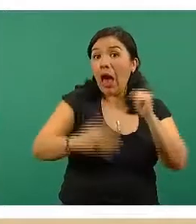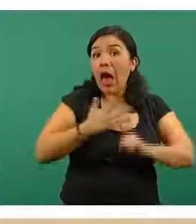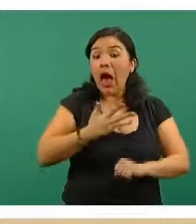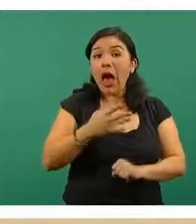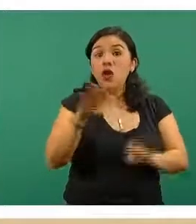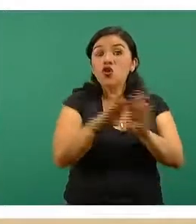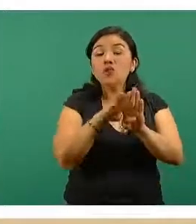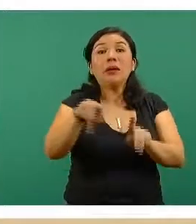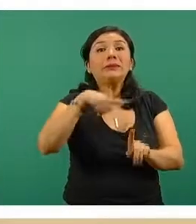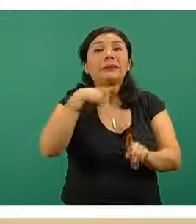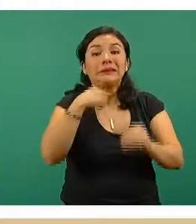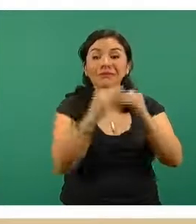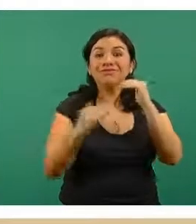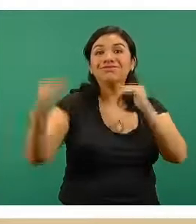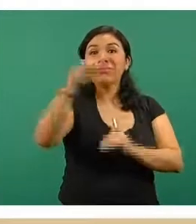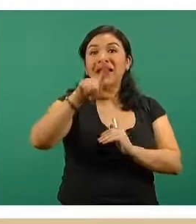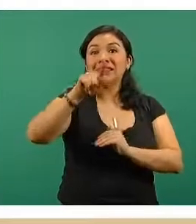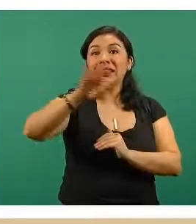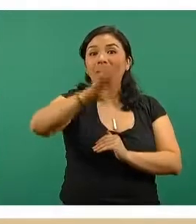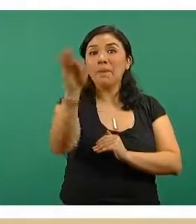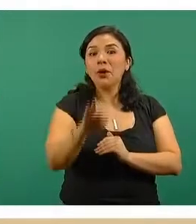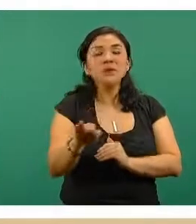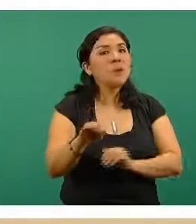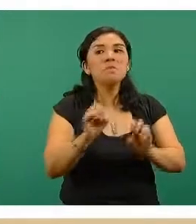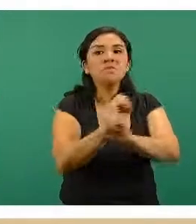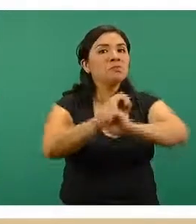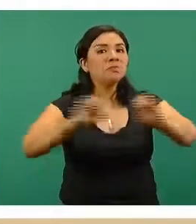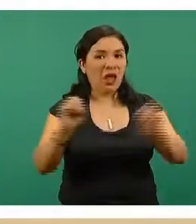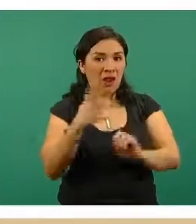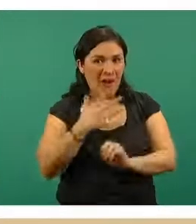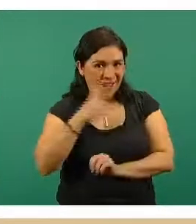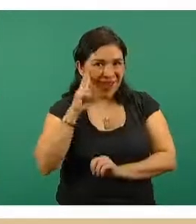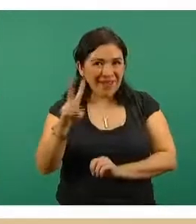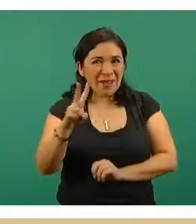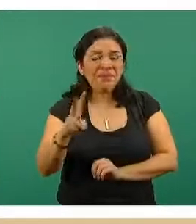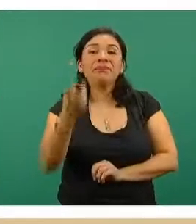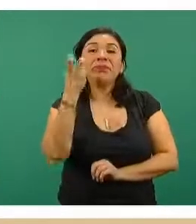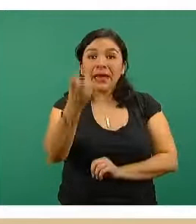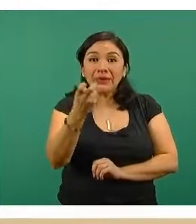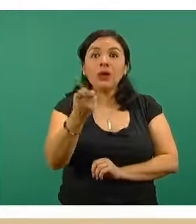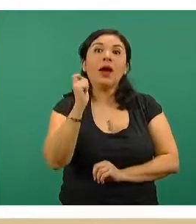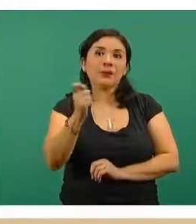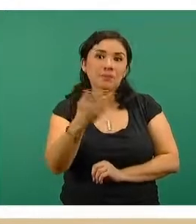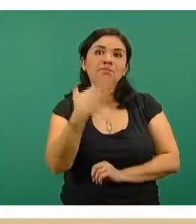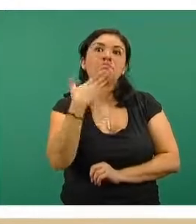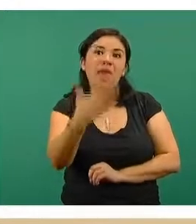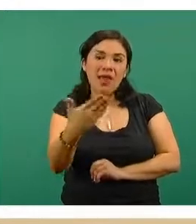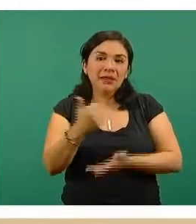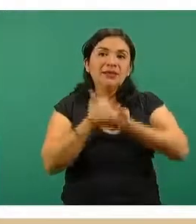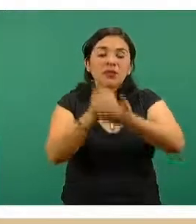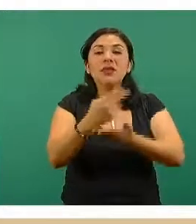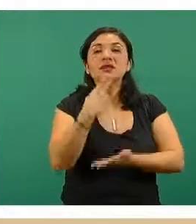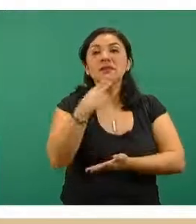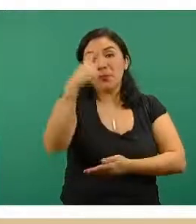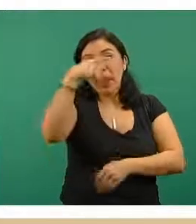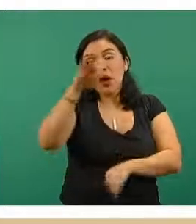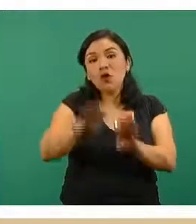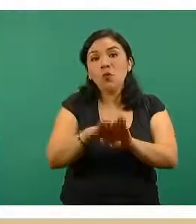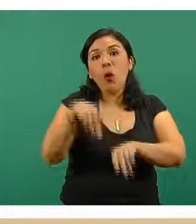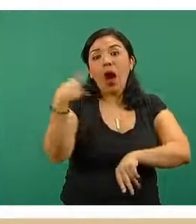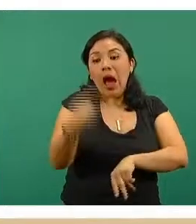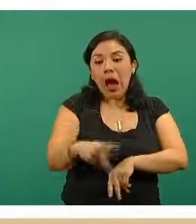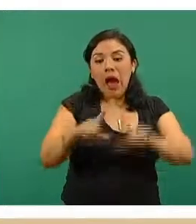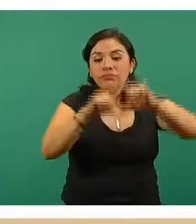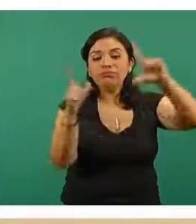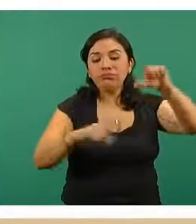en el espacio de arriba del 70% de ocupación. Eso es bastante favorable para el panorama epidemiológico del